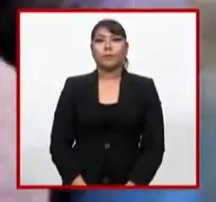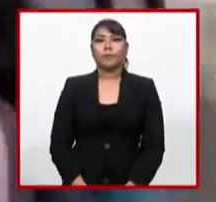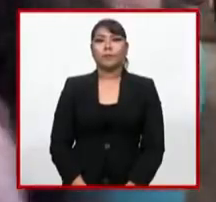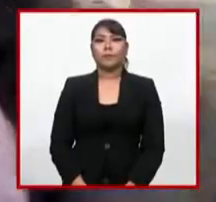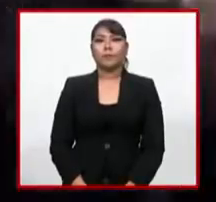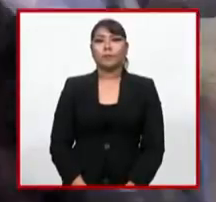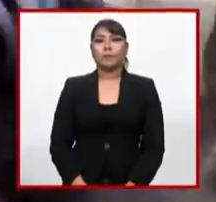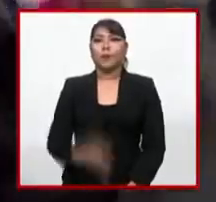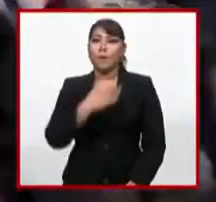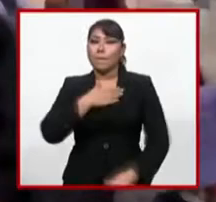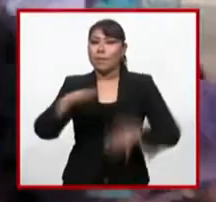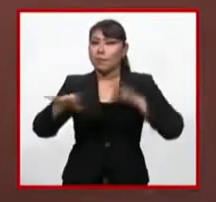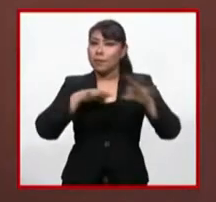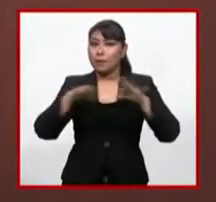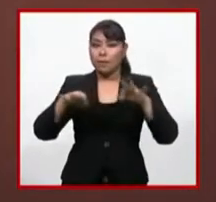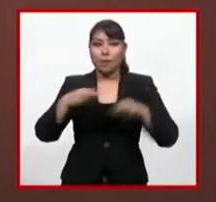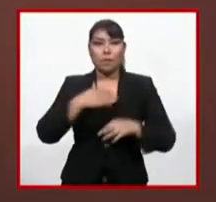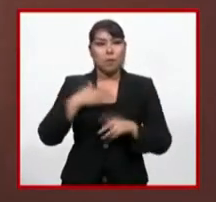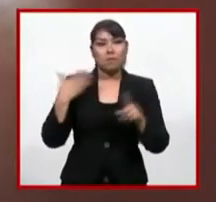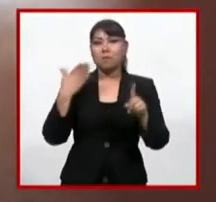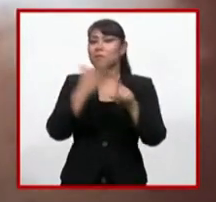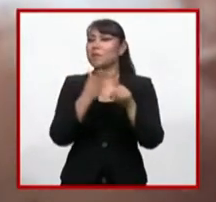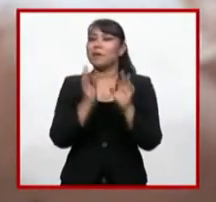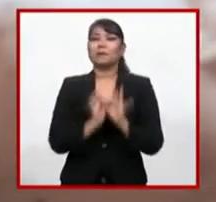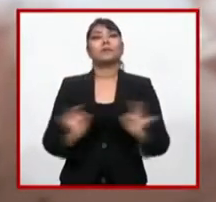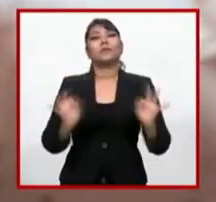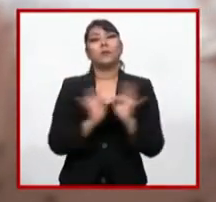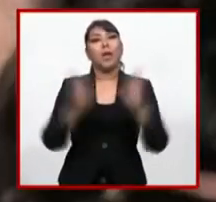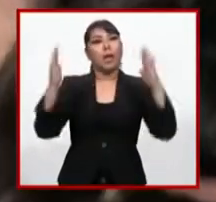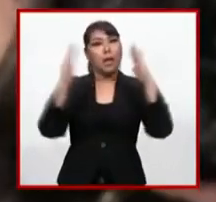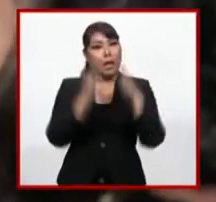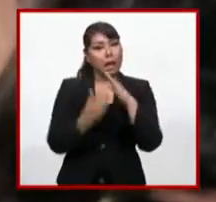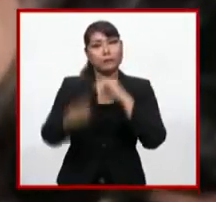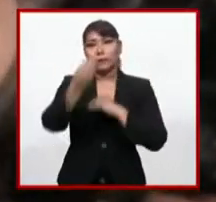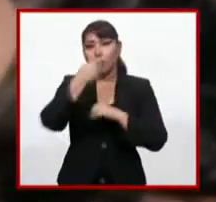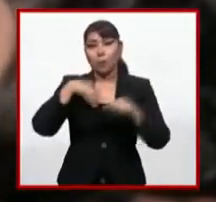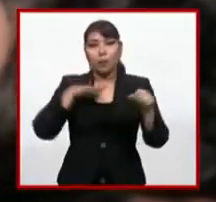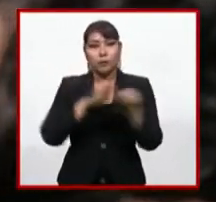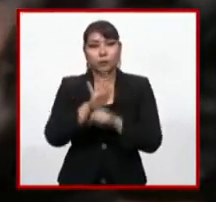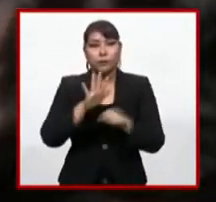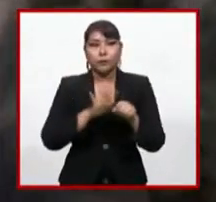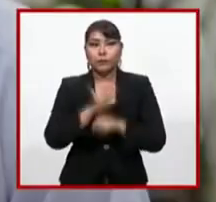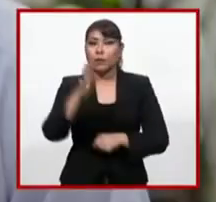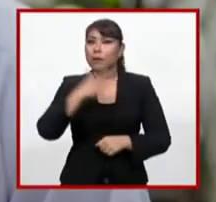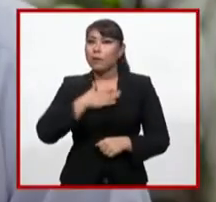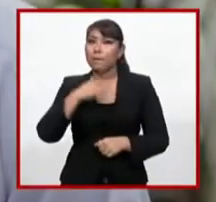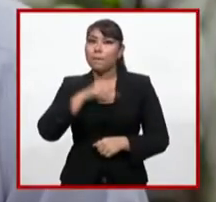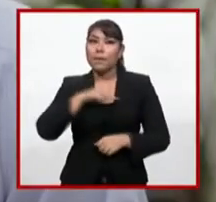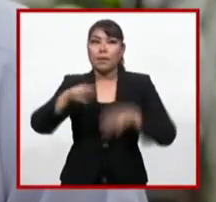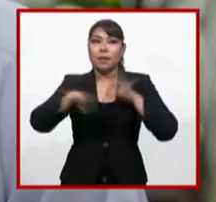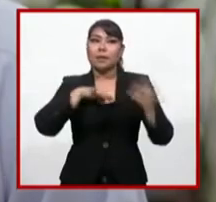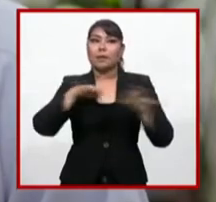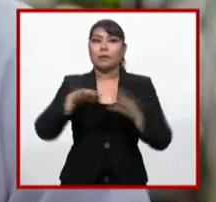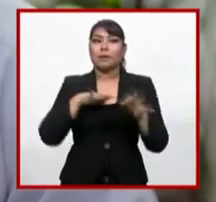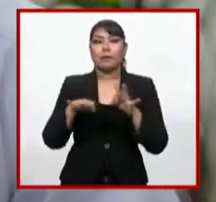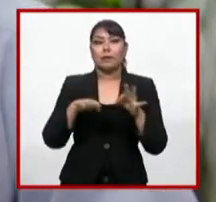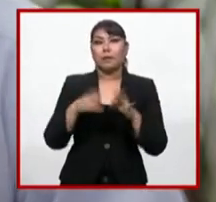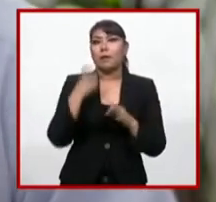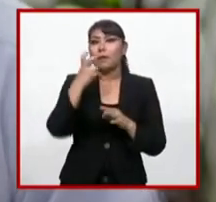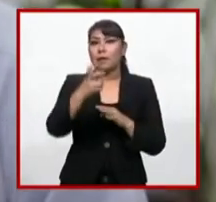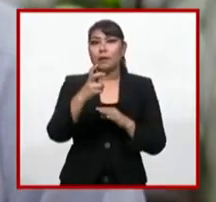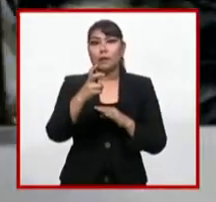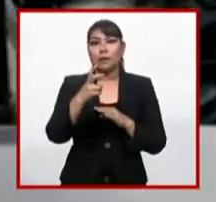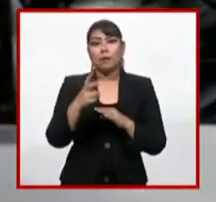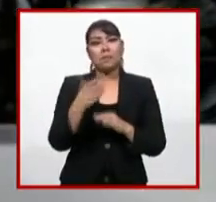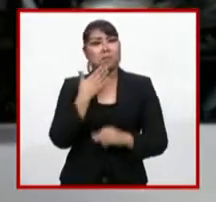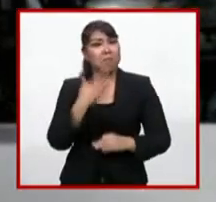Mi trabajo para mí significa todo, porque me da casa, comida y sustento. Si yo me aplico con mi trabajo, el trabajo se va a regresar